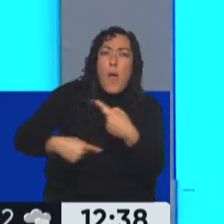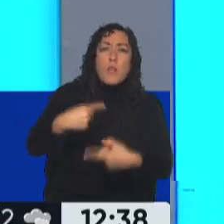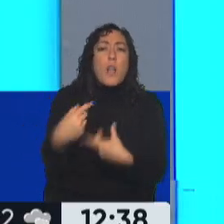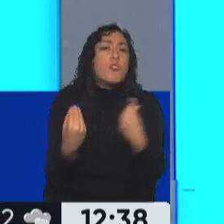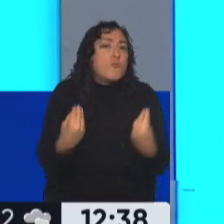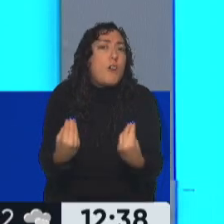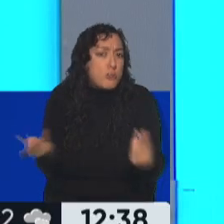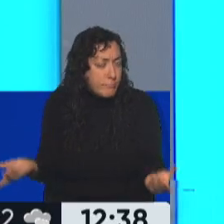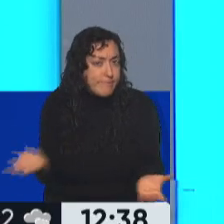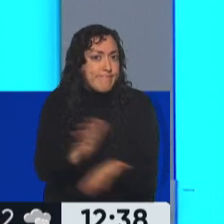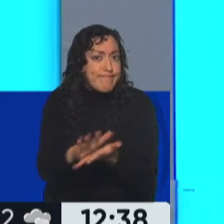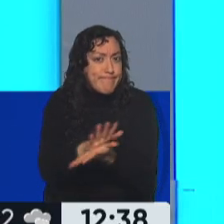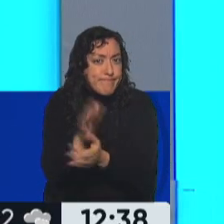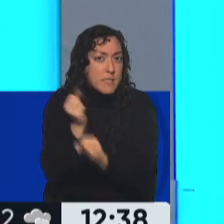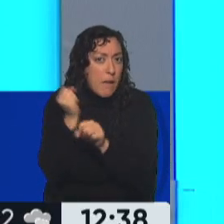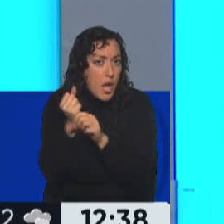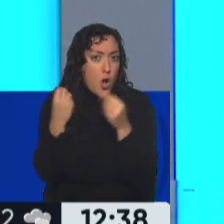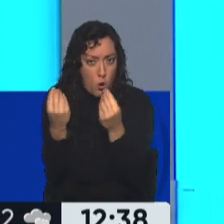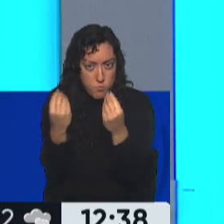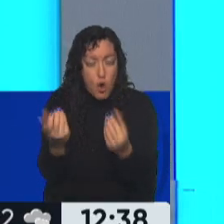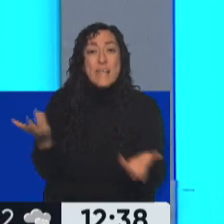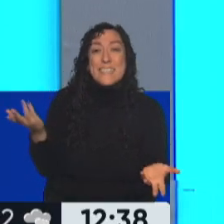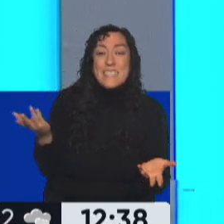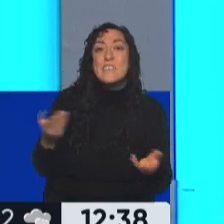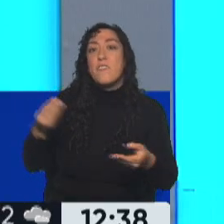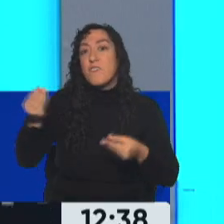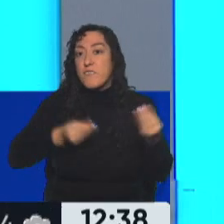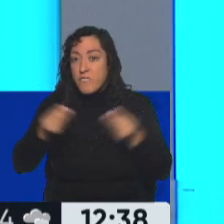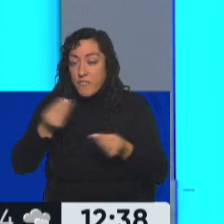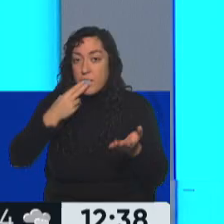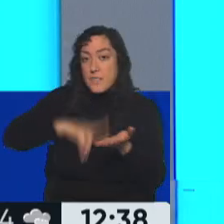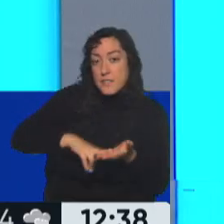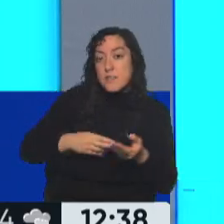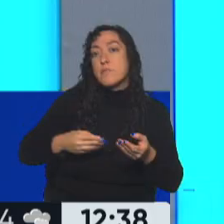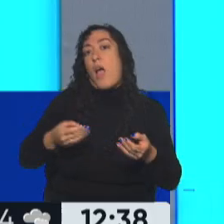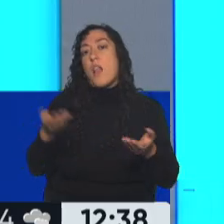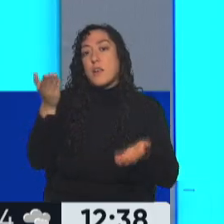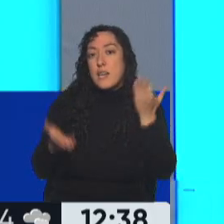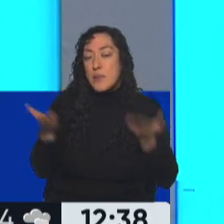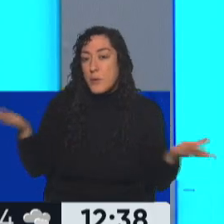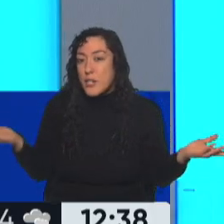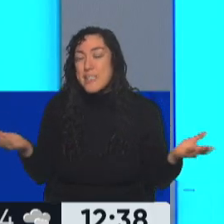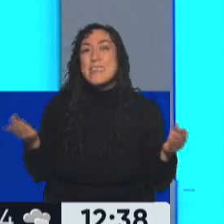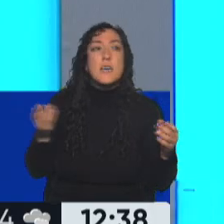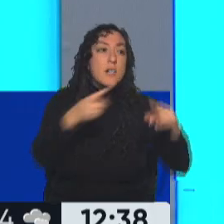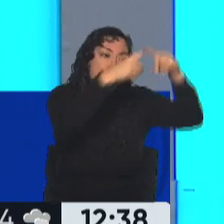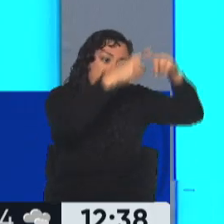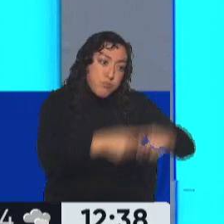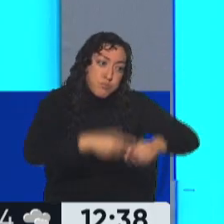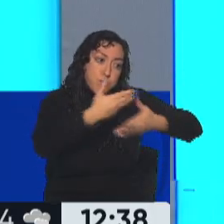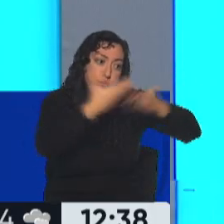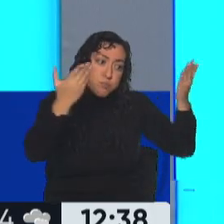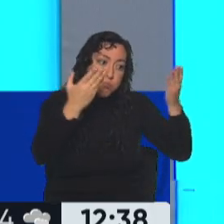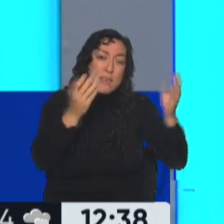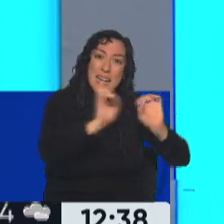justamente el equilibrio fiscal, cuentas públicas sanas permiten una moneda sana. Eso hay que tallarlo en